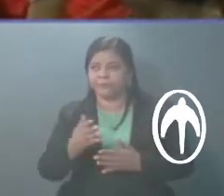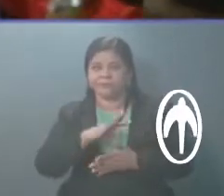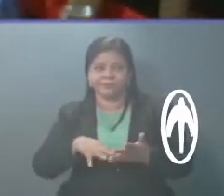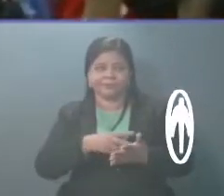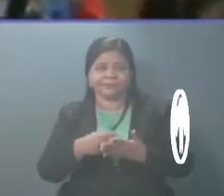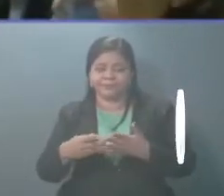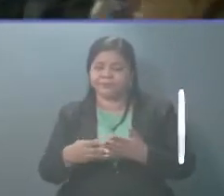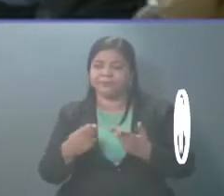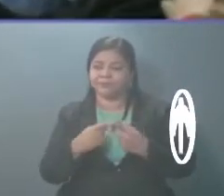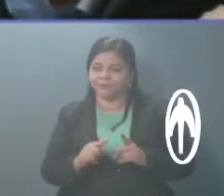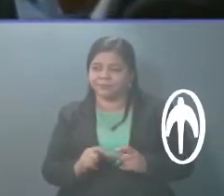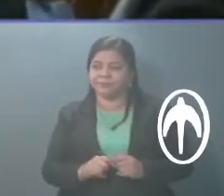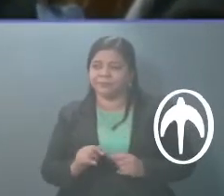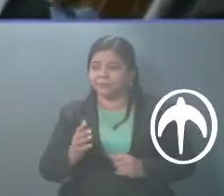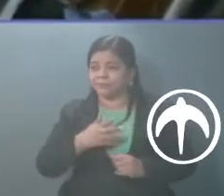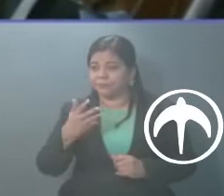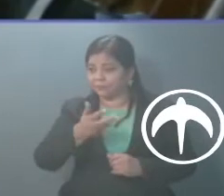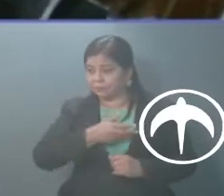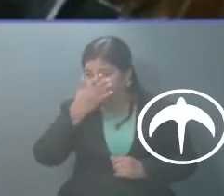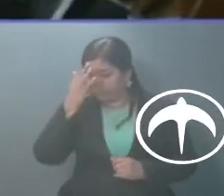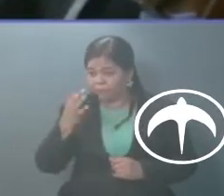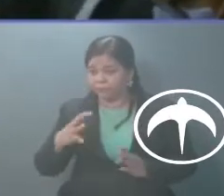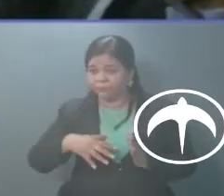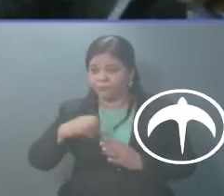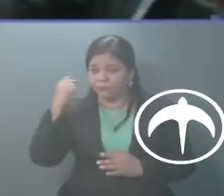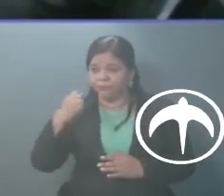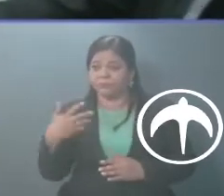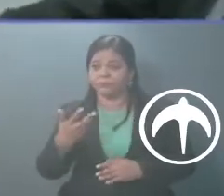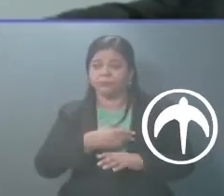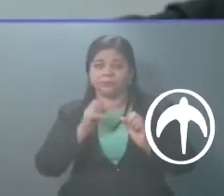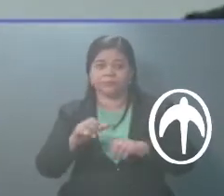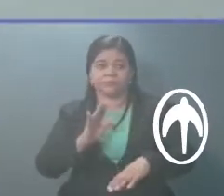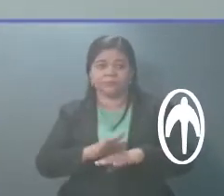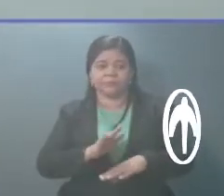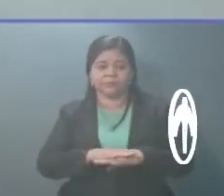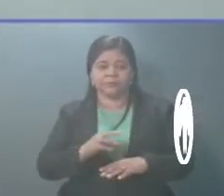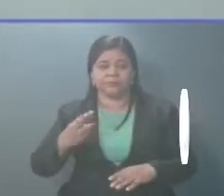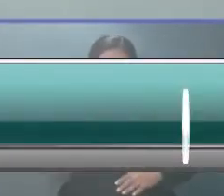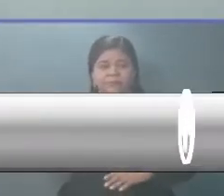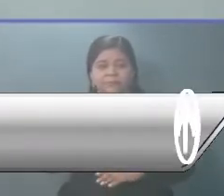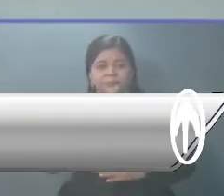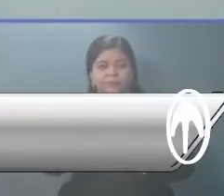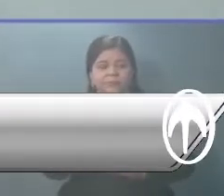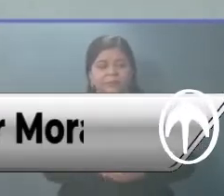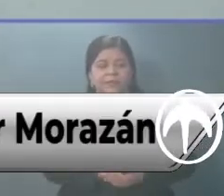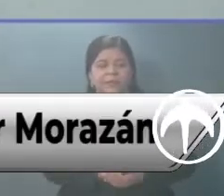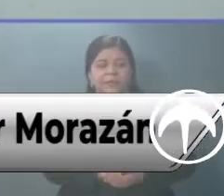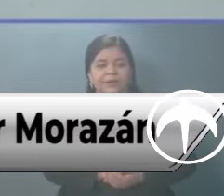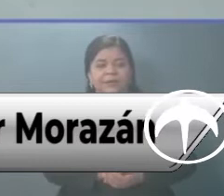calendarización, y creíamos que sí es importante que llamemos al ministro de Hacienda para el próximo